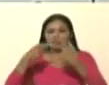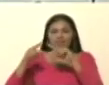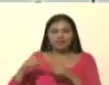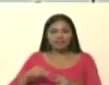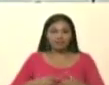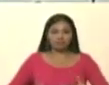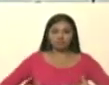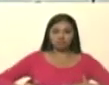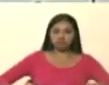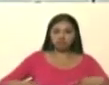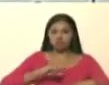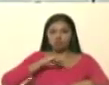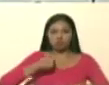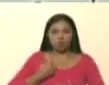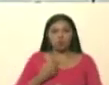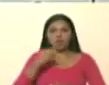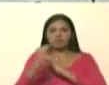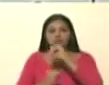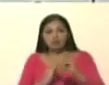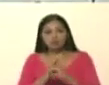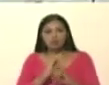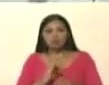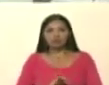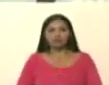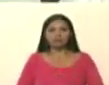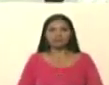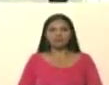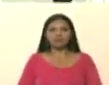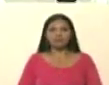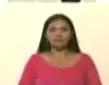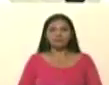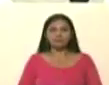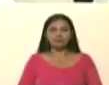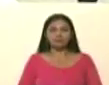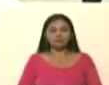riqueza internacional del país